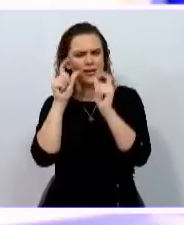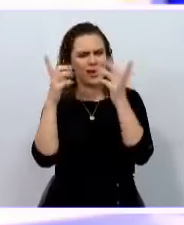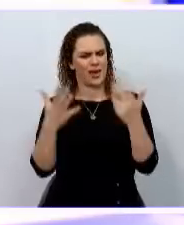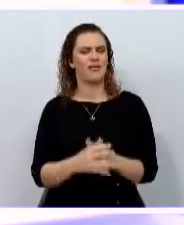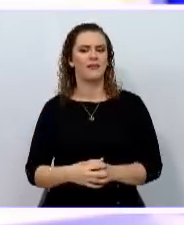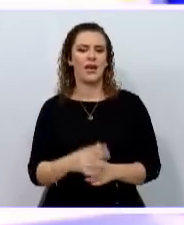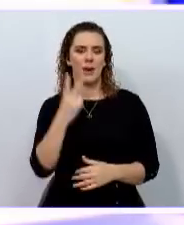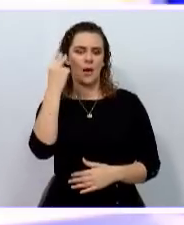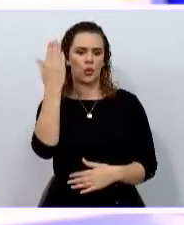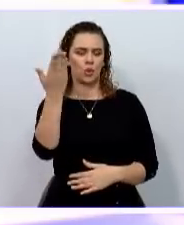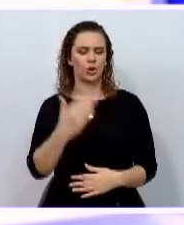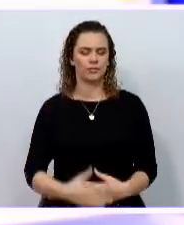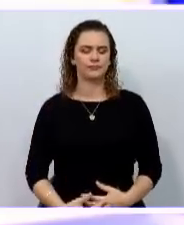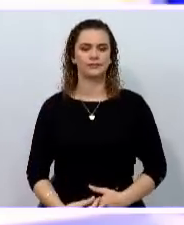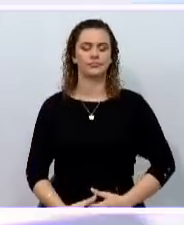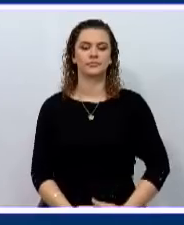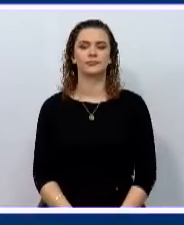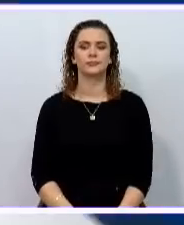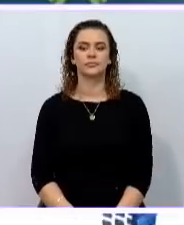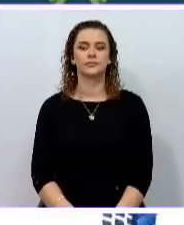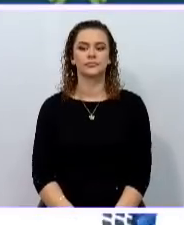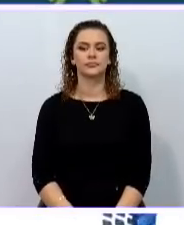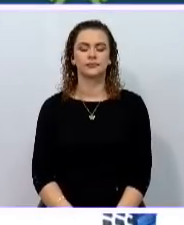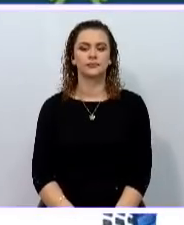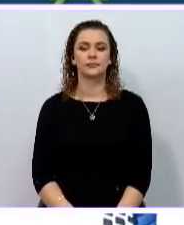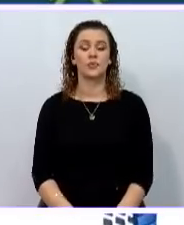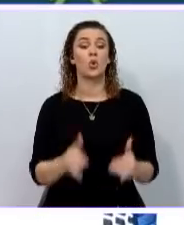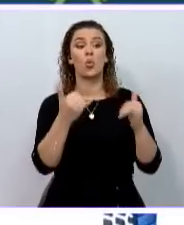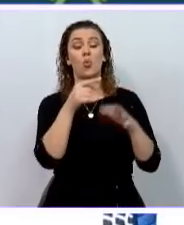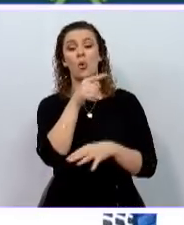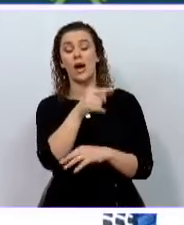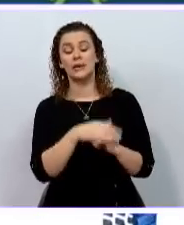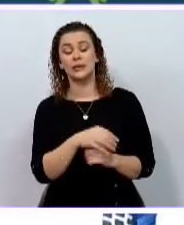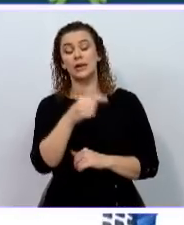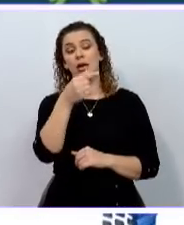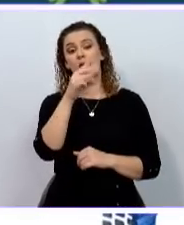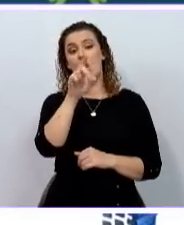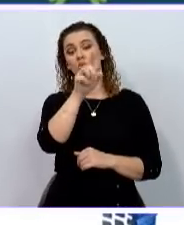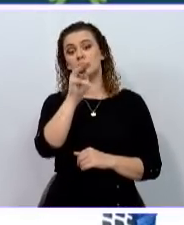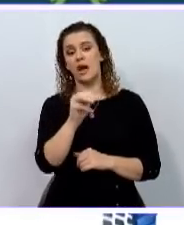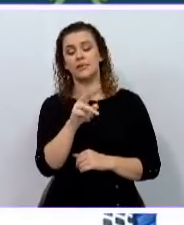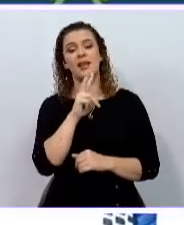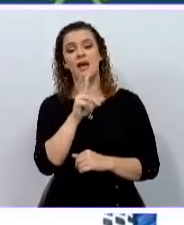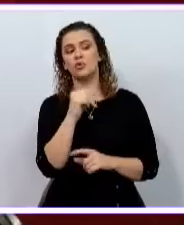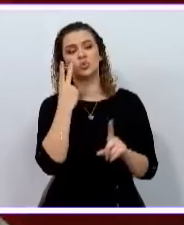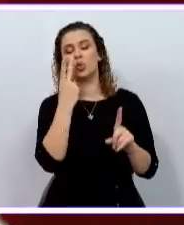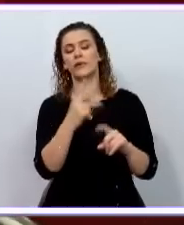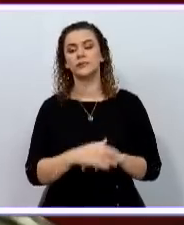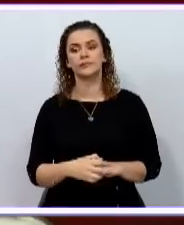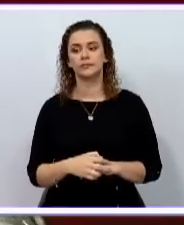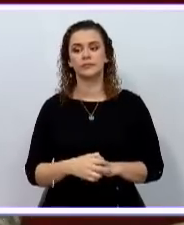vemos la nota la jugada de Guzmán realmente no la ha